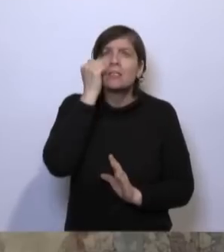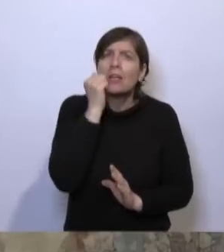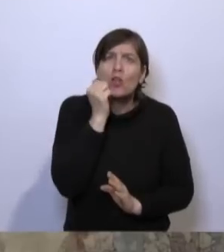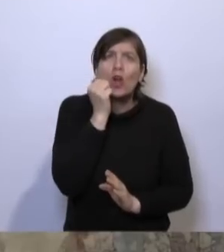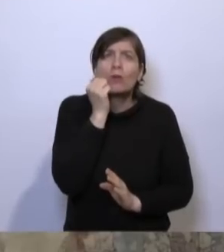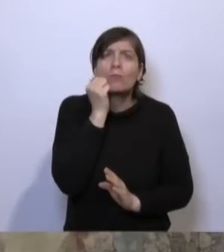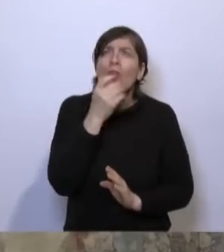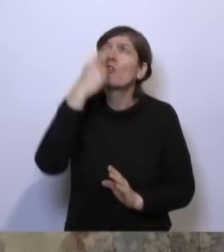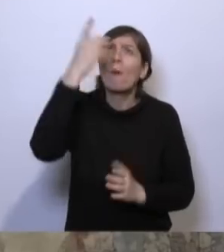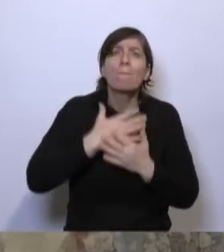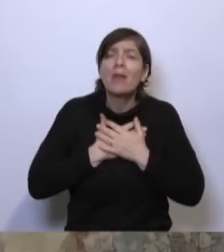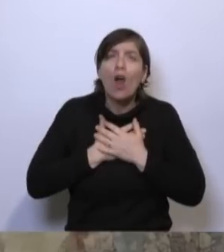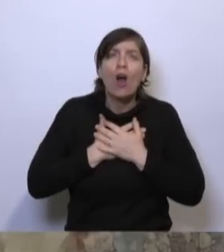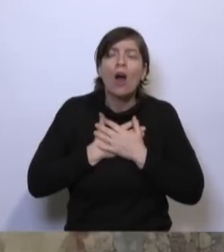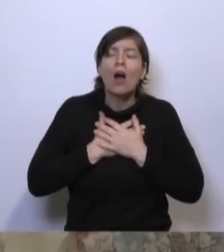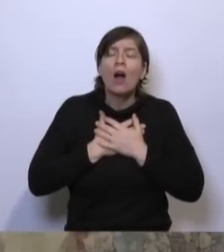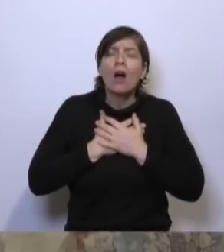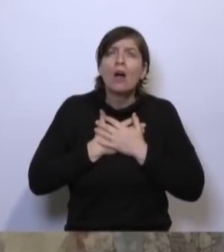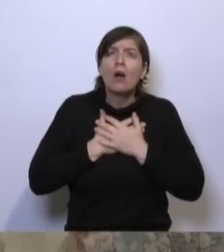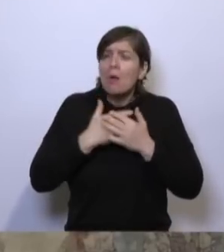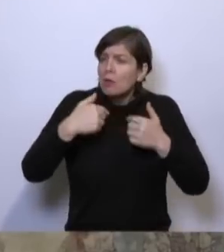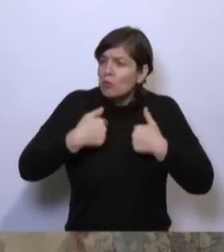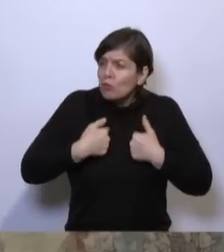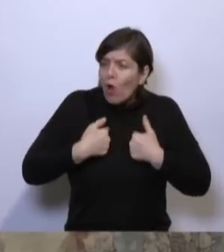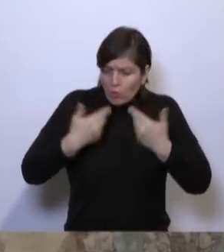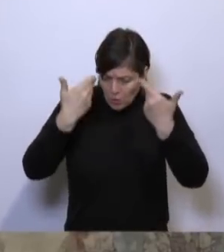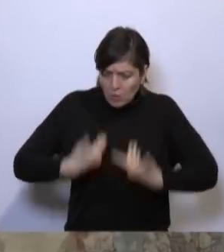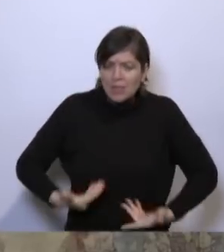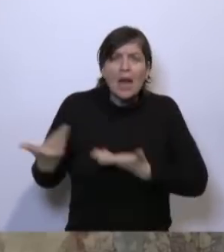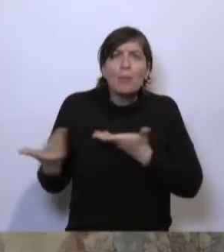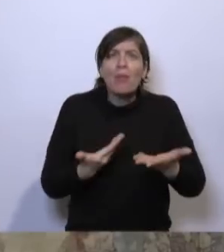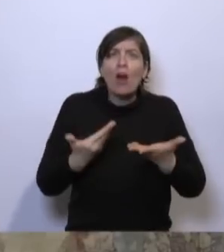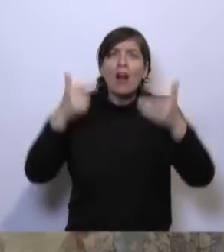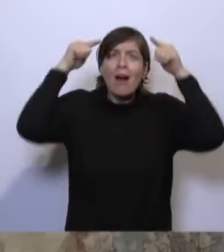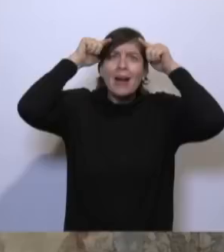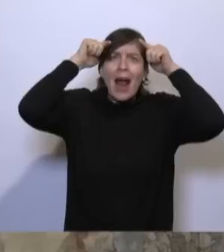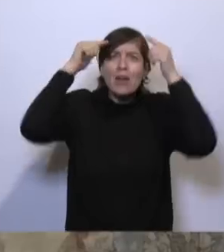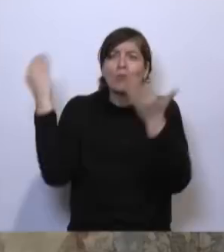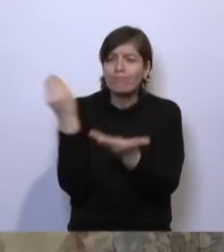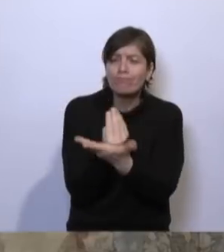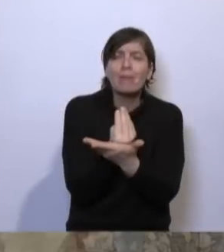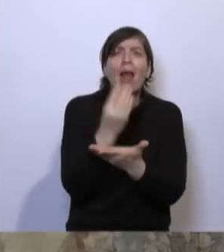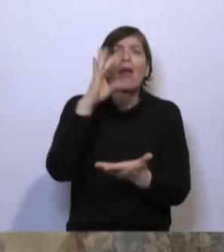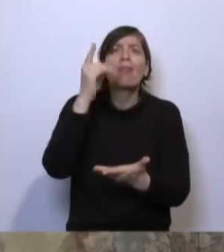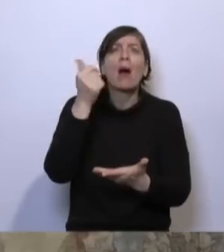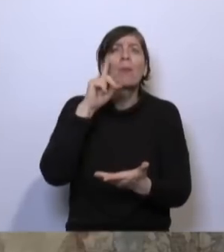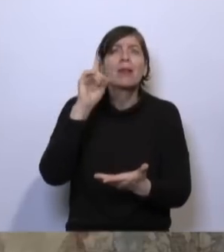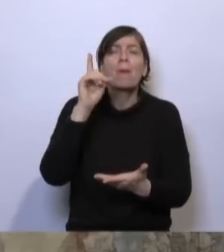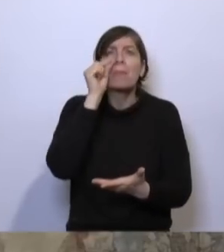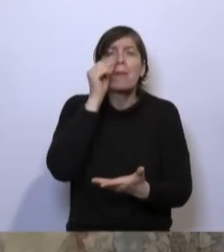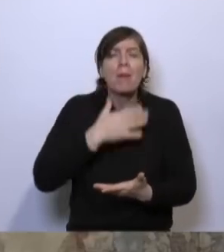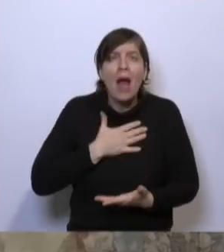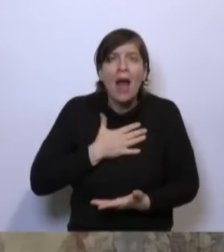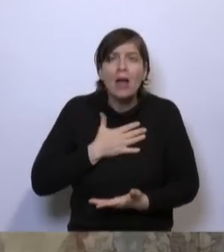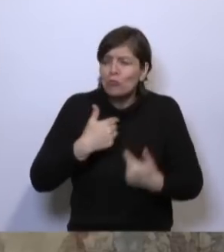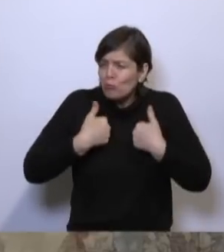Señor, Dios mío, has hecho reinar a tu servidor en lugar de mi padre David, a mí,